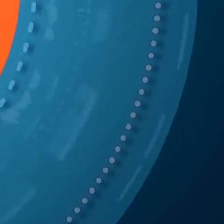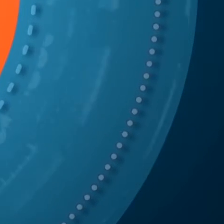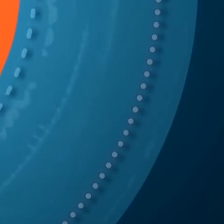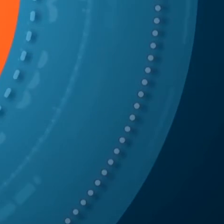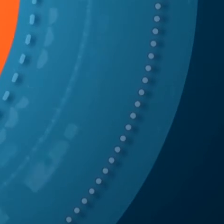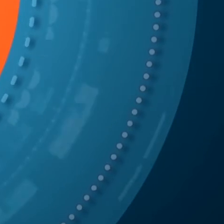Gracias.